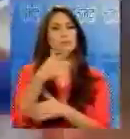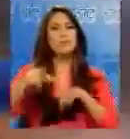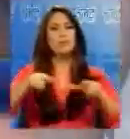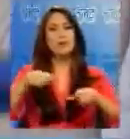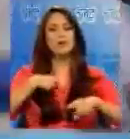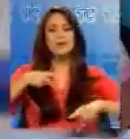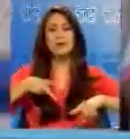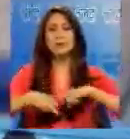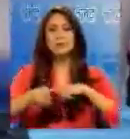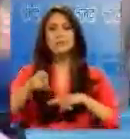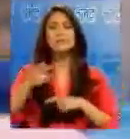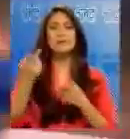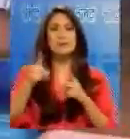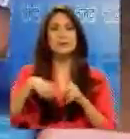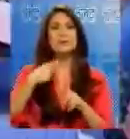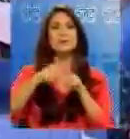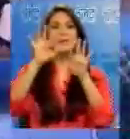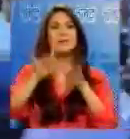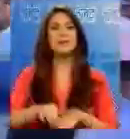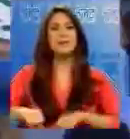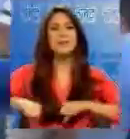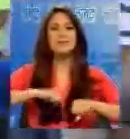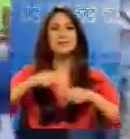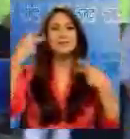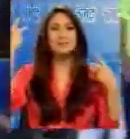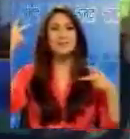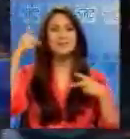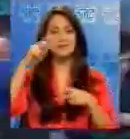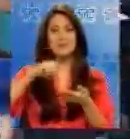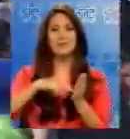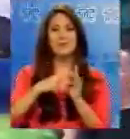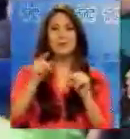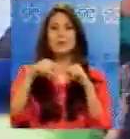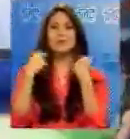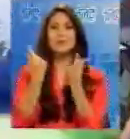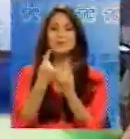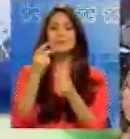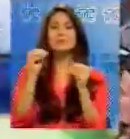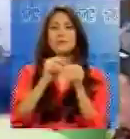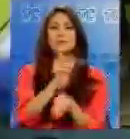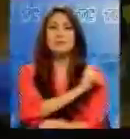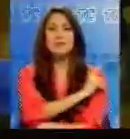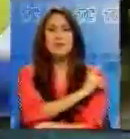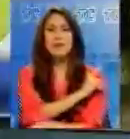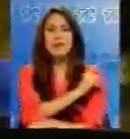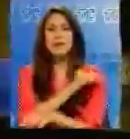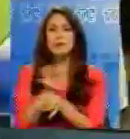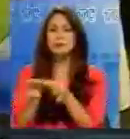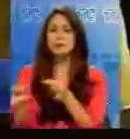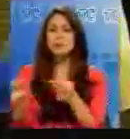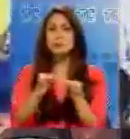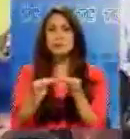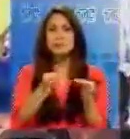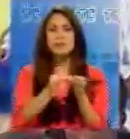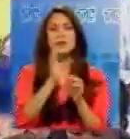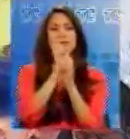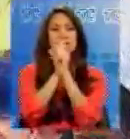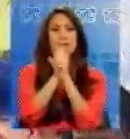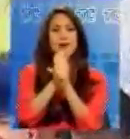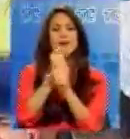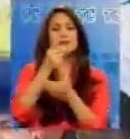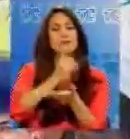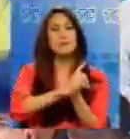Marcela Aguiñaga Viviana Bonilla secretaria Nacional de gestión política así como también delegaciones de cantones como jujan naranjal